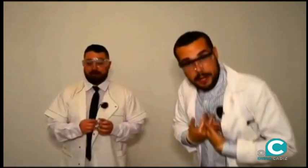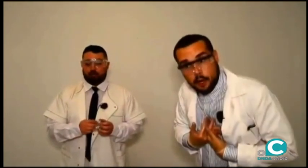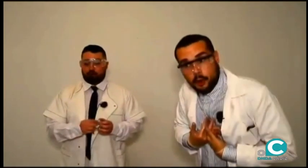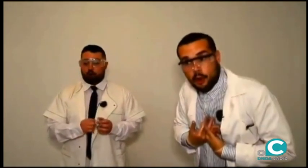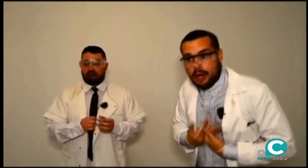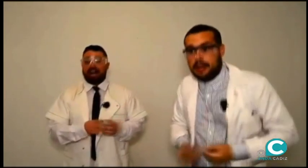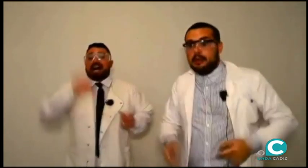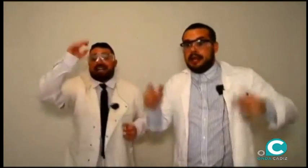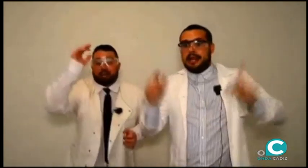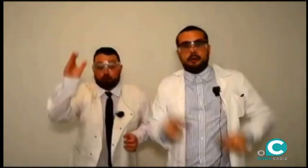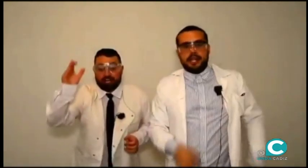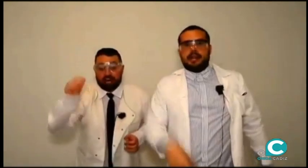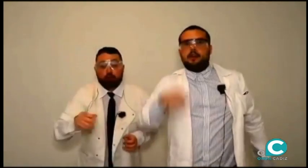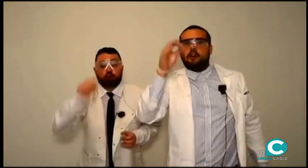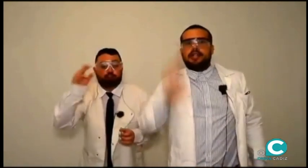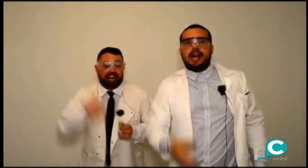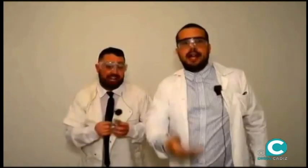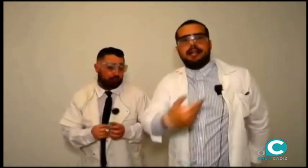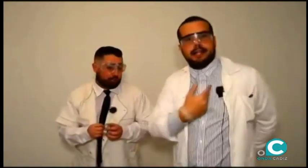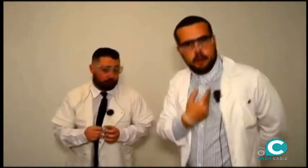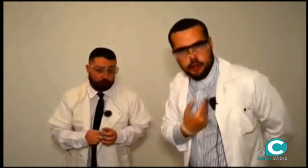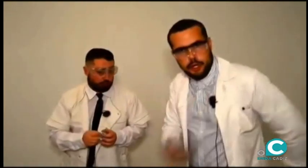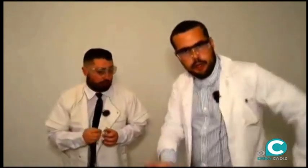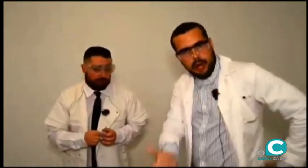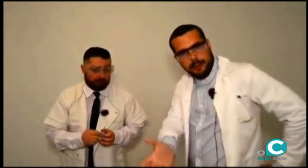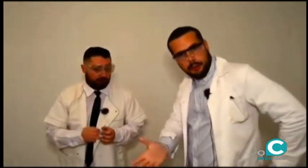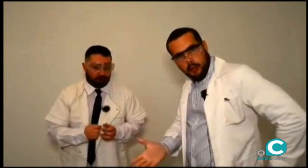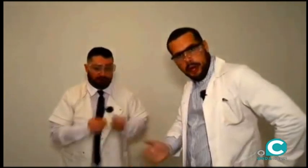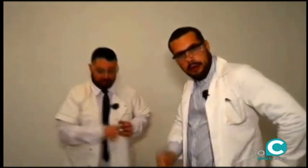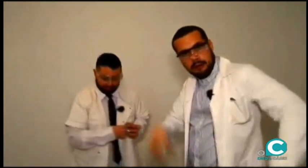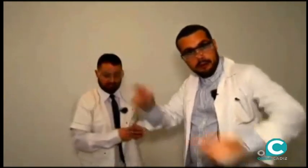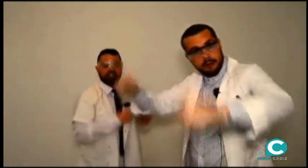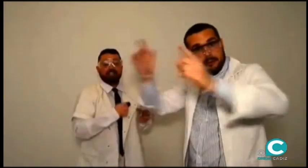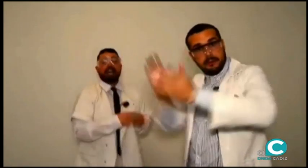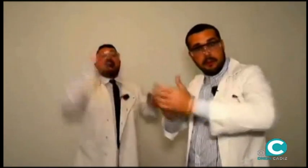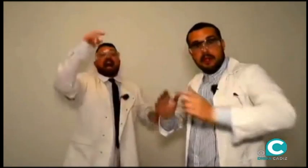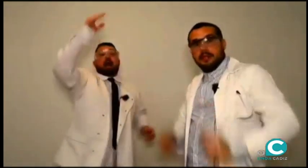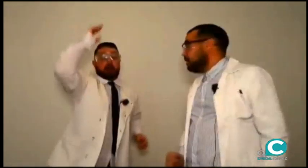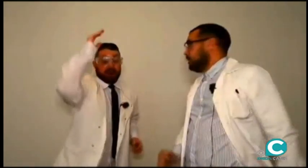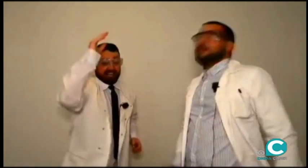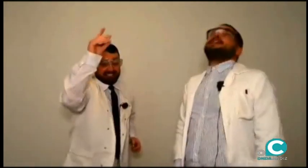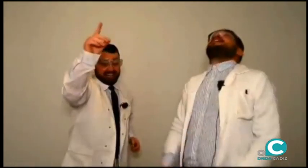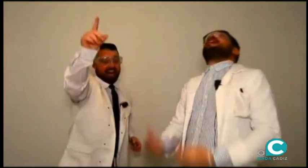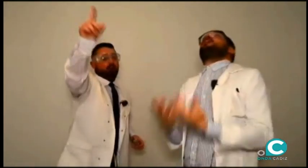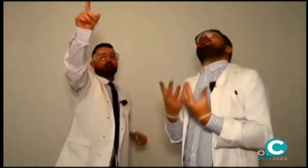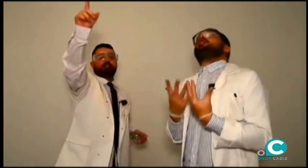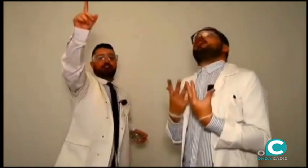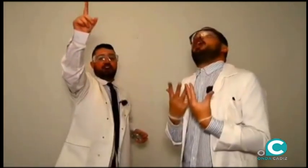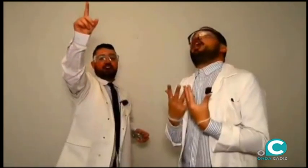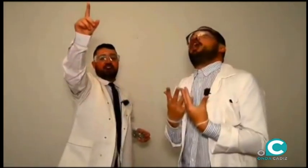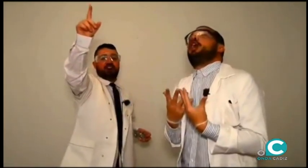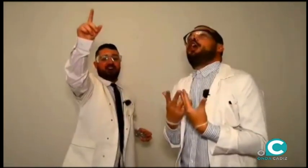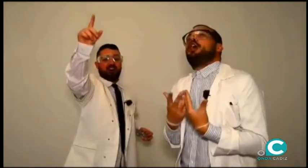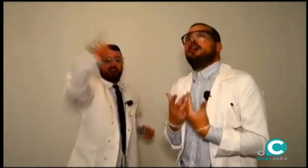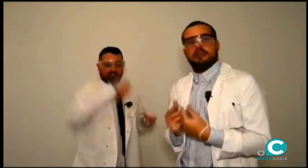de mi amigo Boa. La ruina con los trajes la tengo yo y no la Pantoja. De